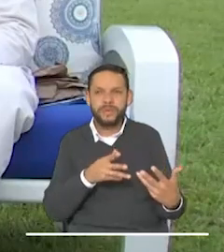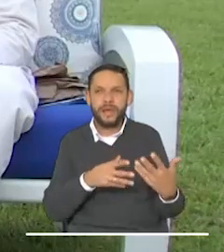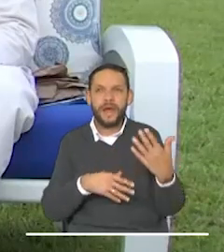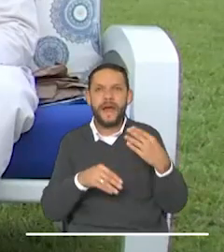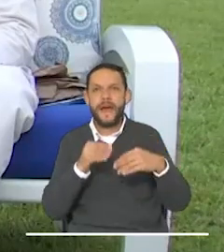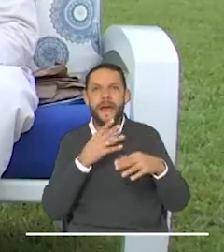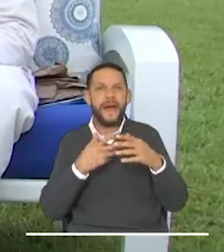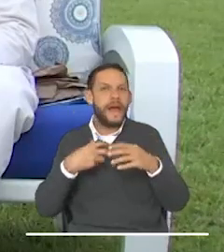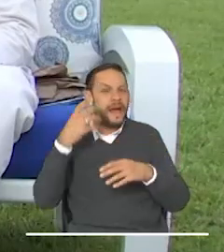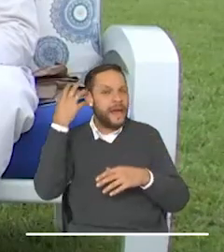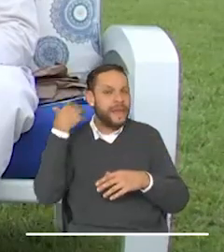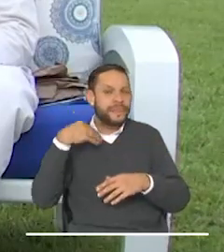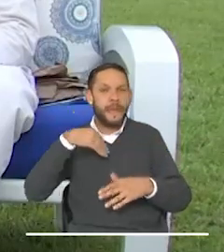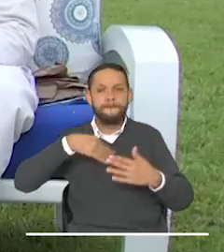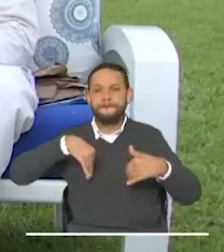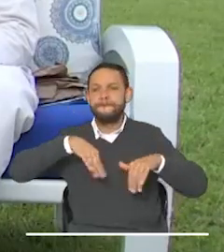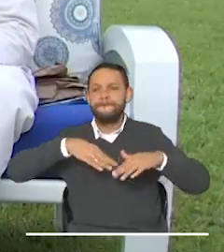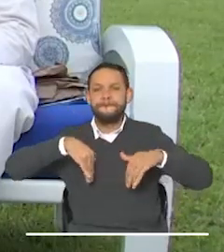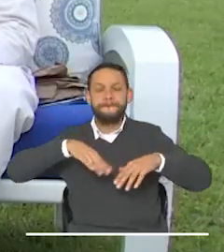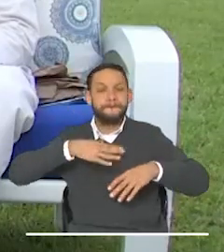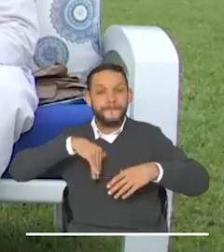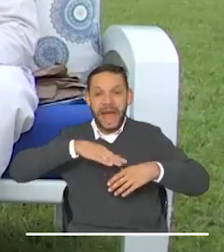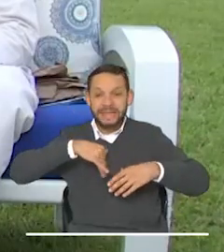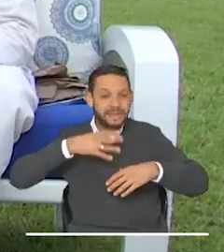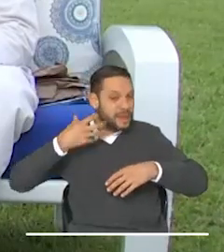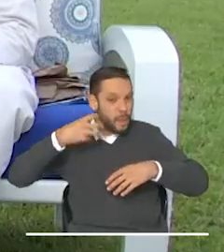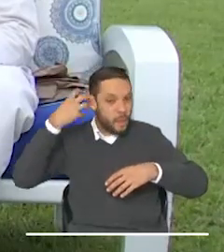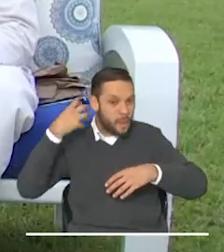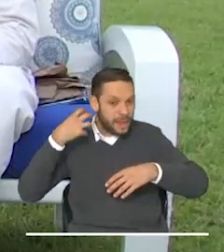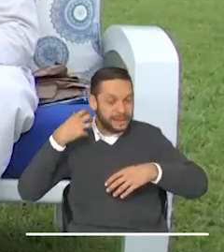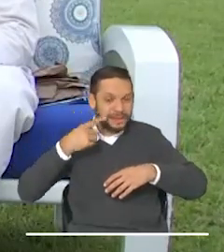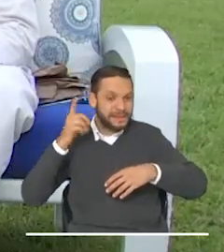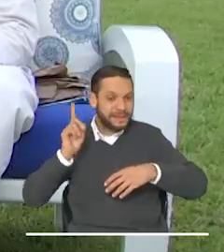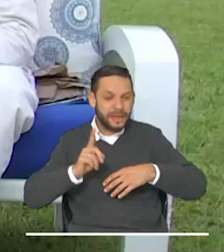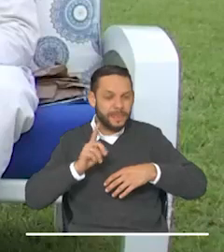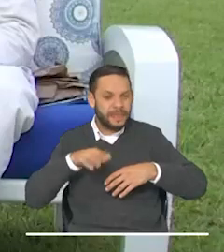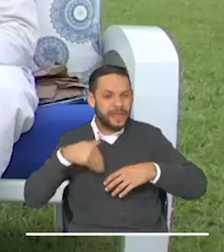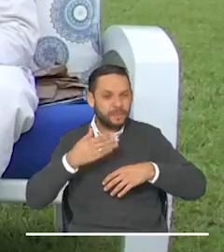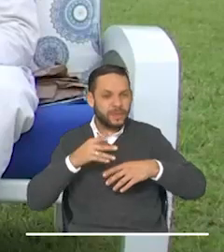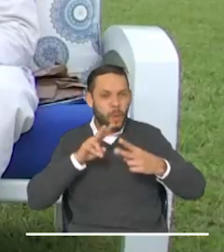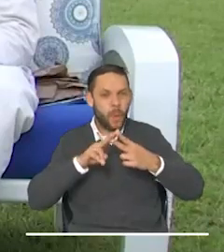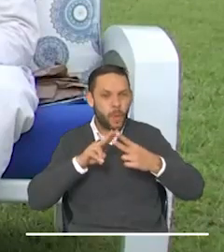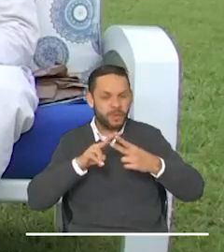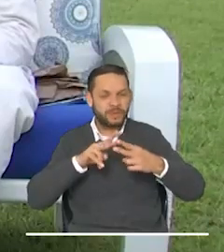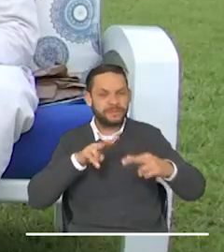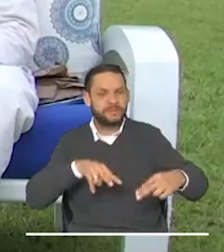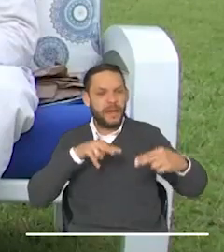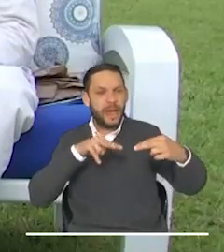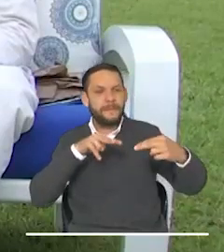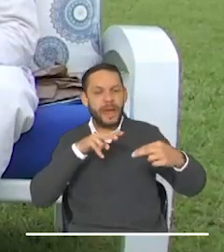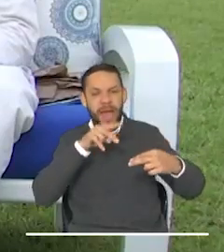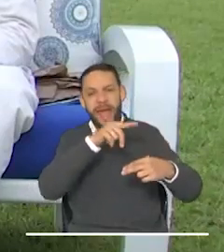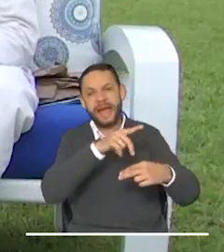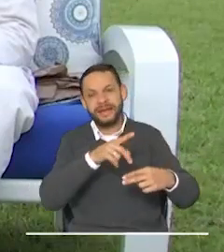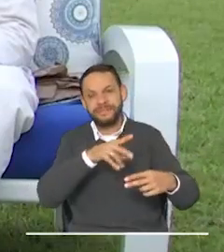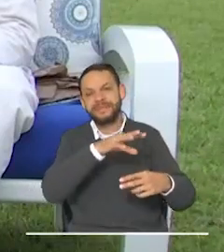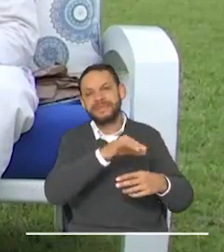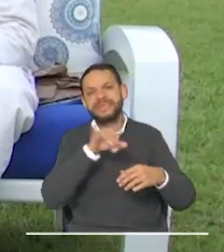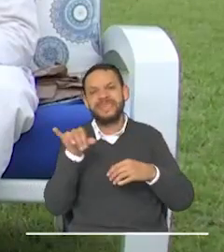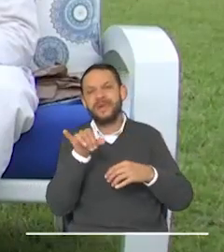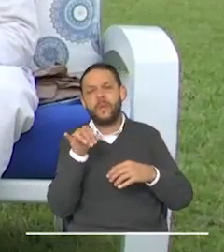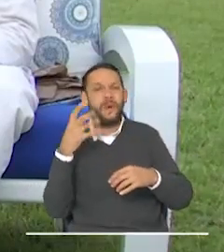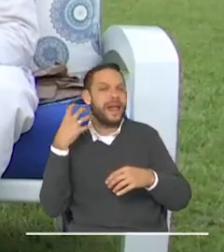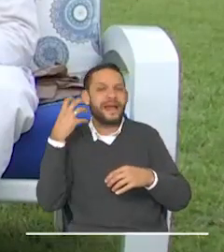nosotros podrían no serlo más sanas cuando yo empiezan a entender esto empezamos a hablar de conciencia